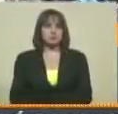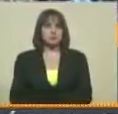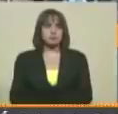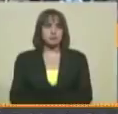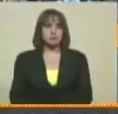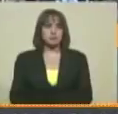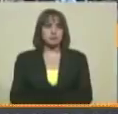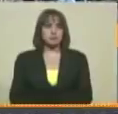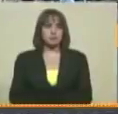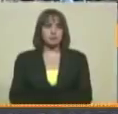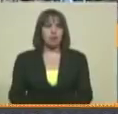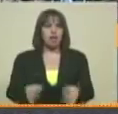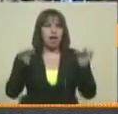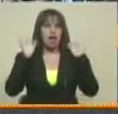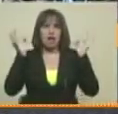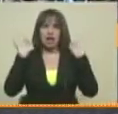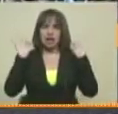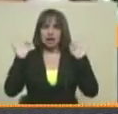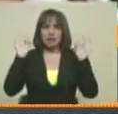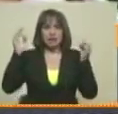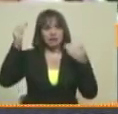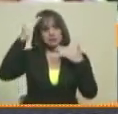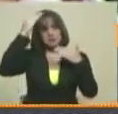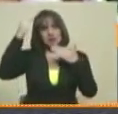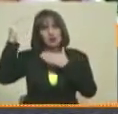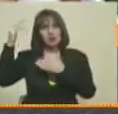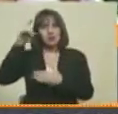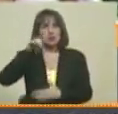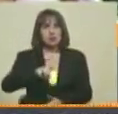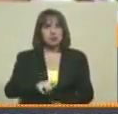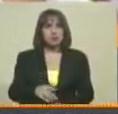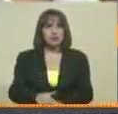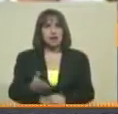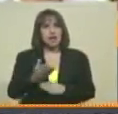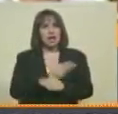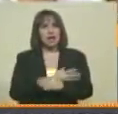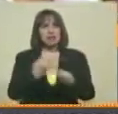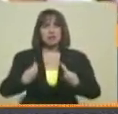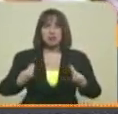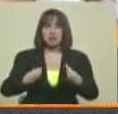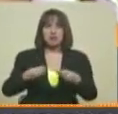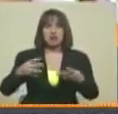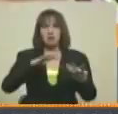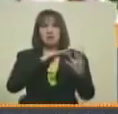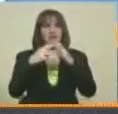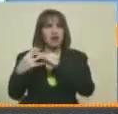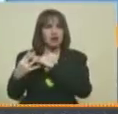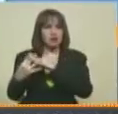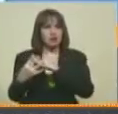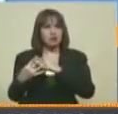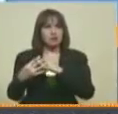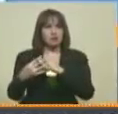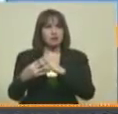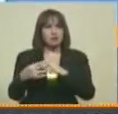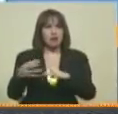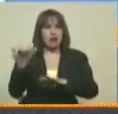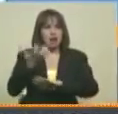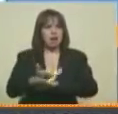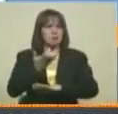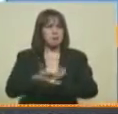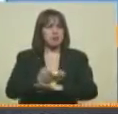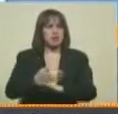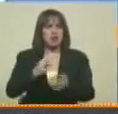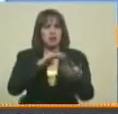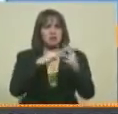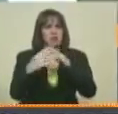del Guarataro. La parte arriba del Guarataro, los eucaliptos, que queda al lado del barrio Las Piñas. Y el barrio Las